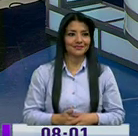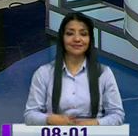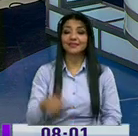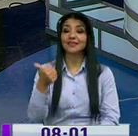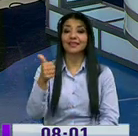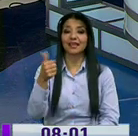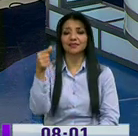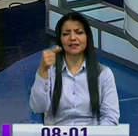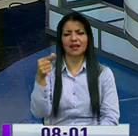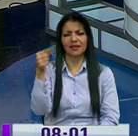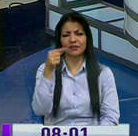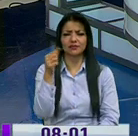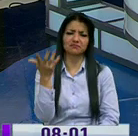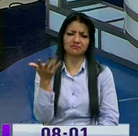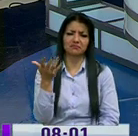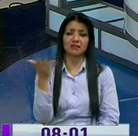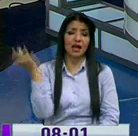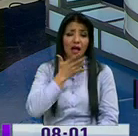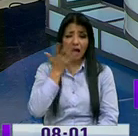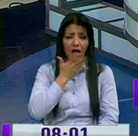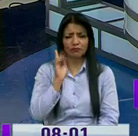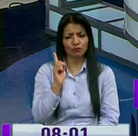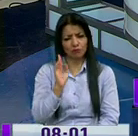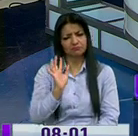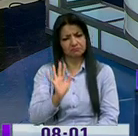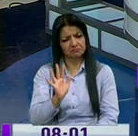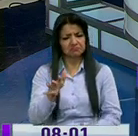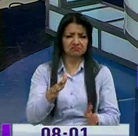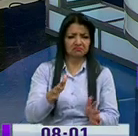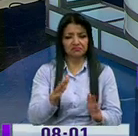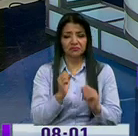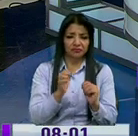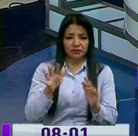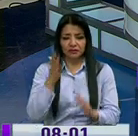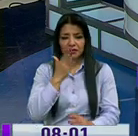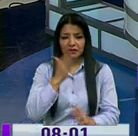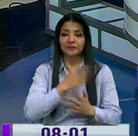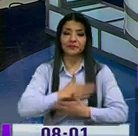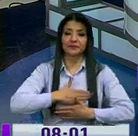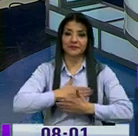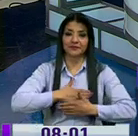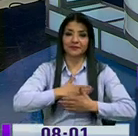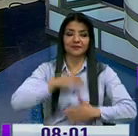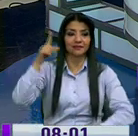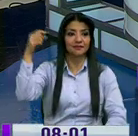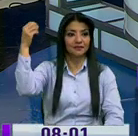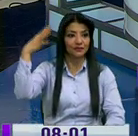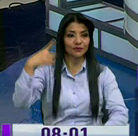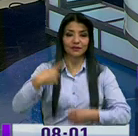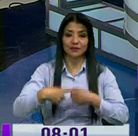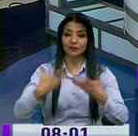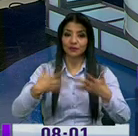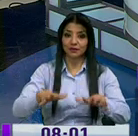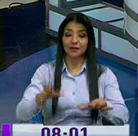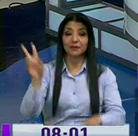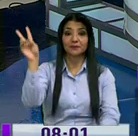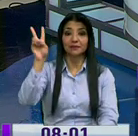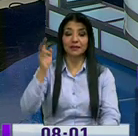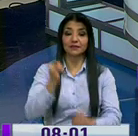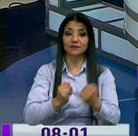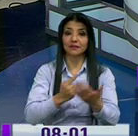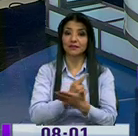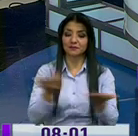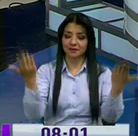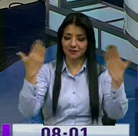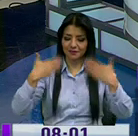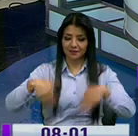está fresquito. Eso, está fresquito, está fresquito. Así que disfrute de este sol espectacular en la capital. Ya llegó el viernes, el fin de semana,